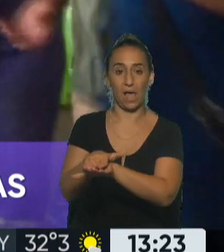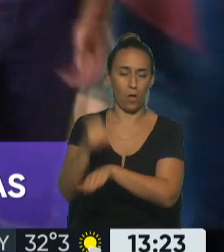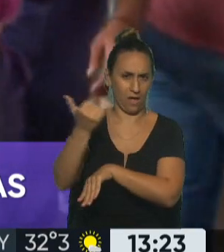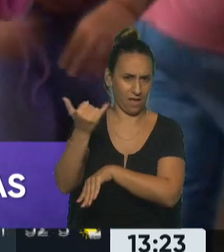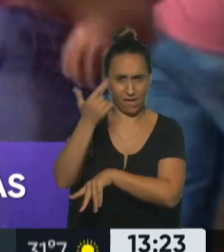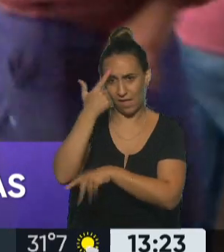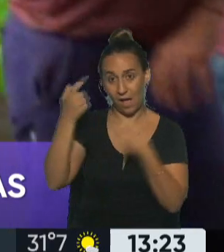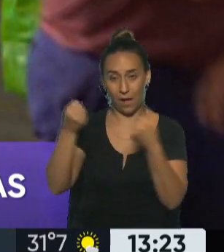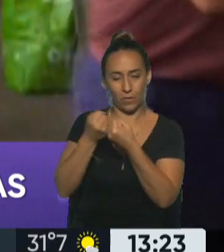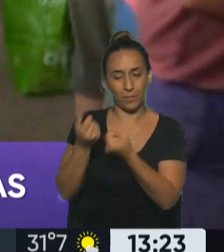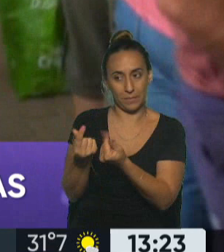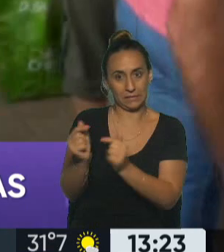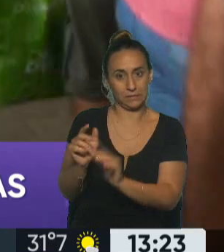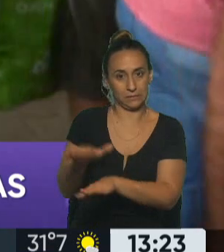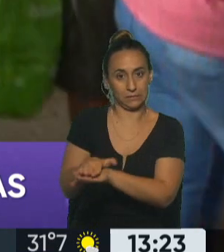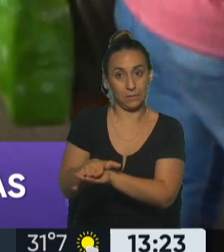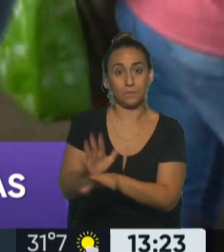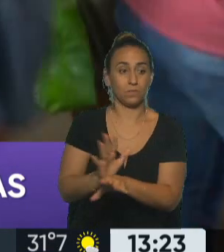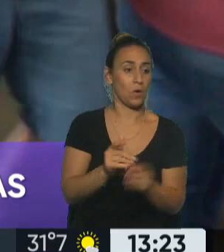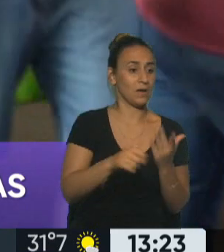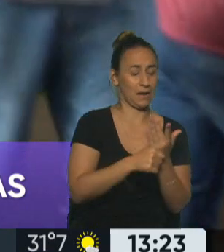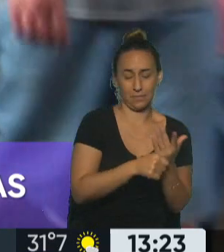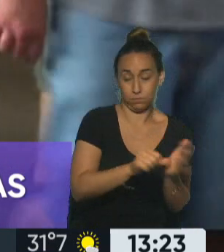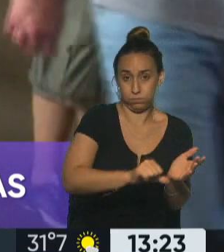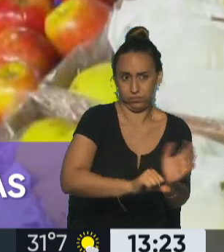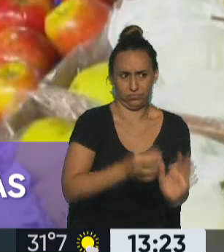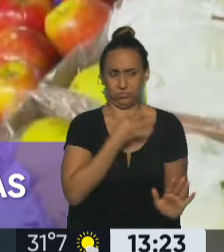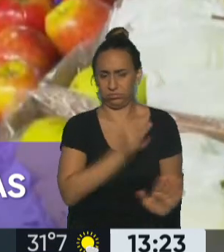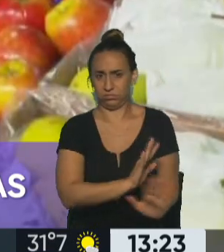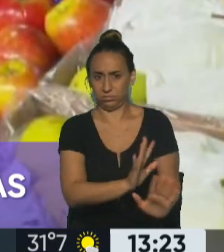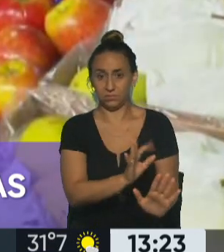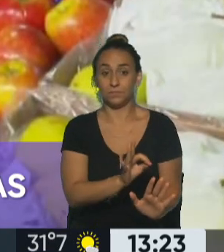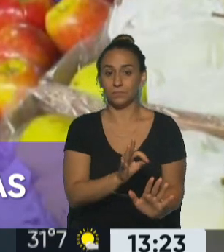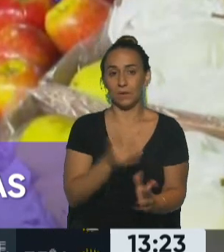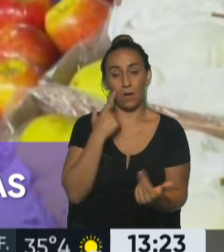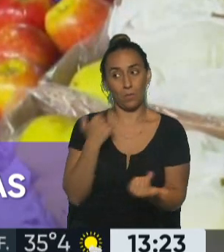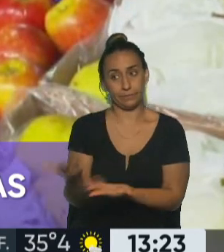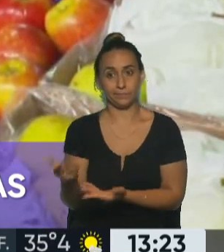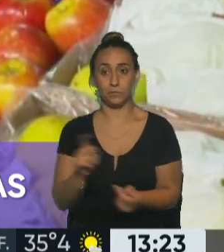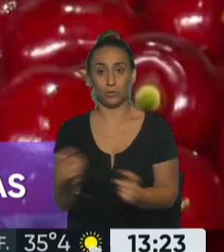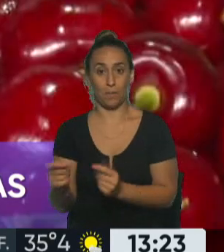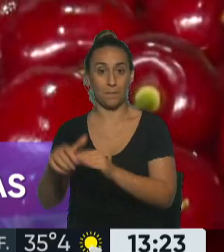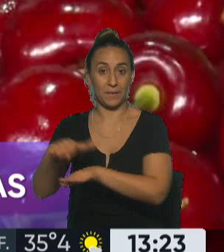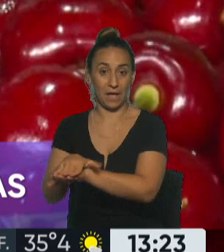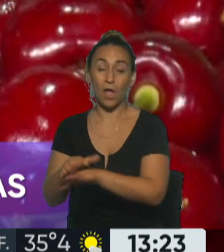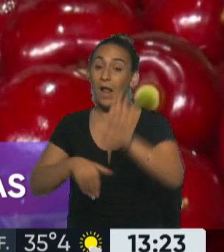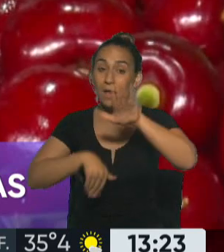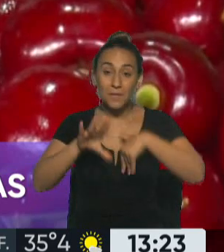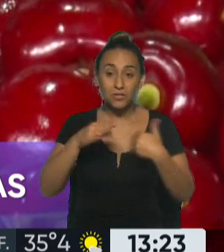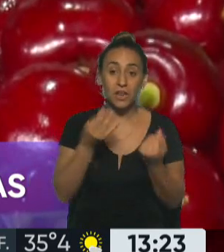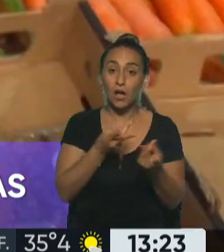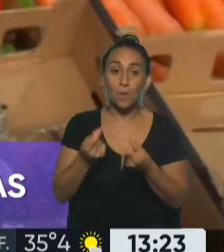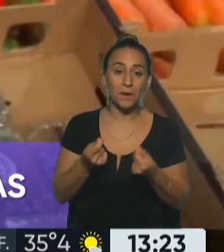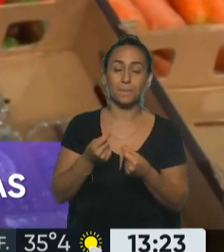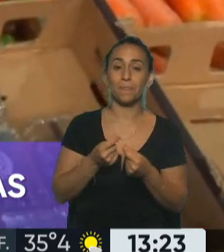en relación a eso para que la gente tenga una alternativa empezamos la recorrida y te mostramos te contamos todo lo general que lleva la cereza que está en